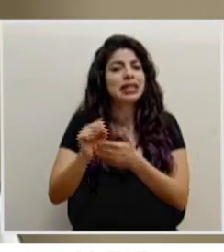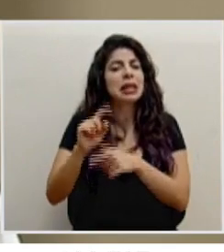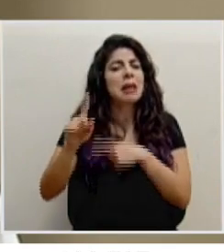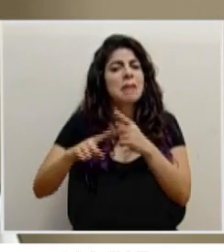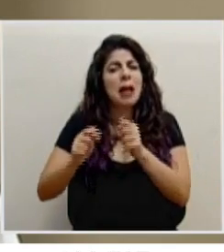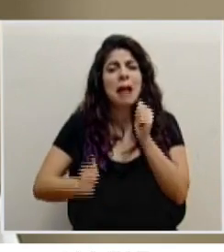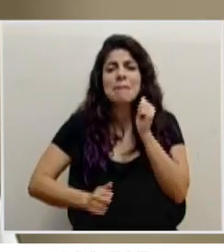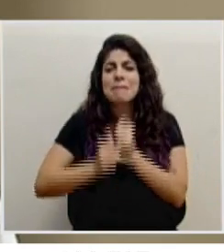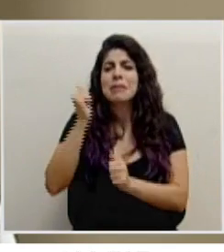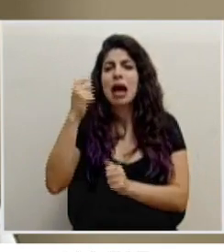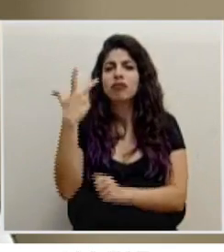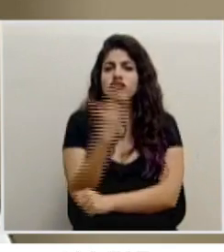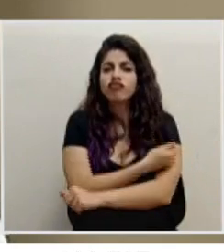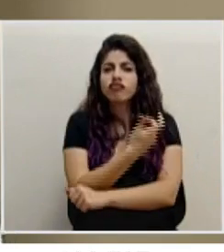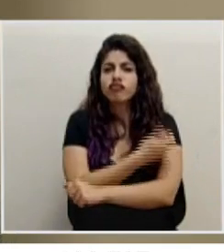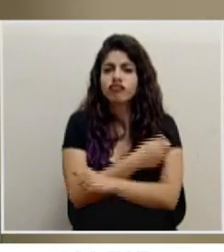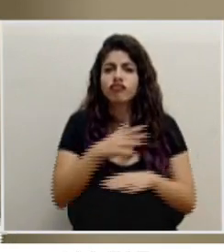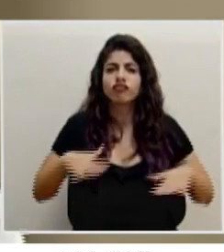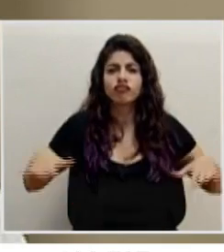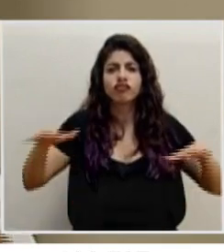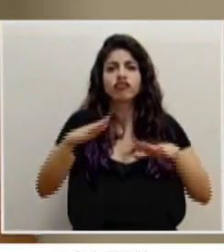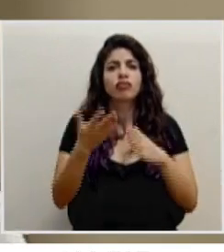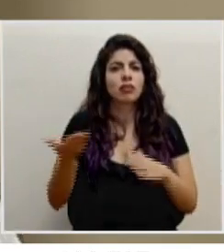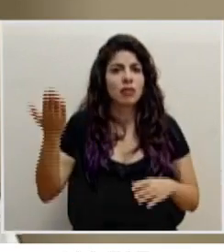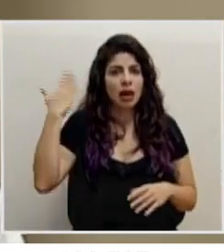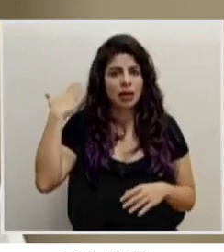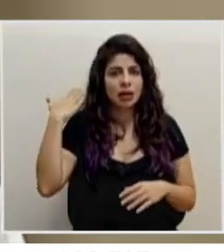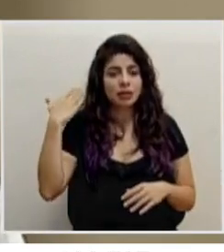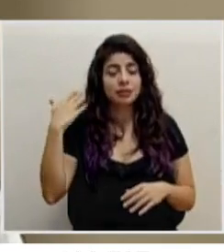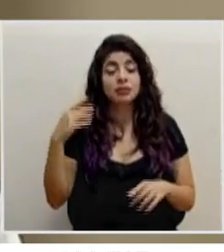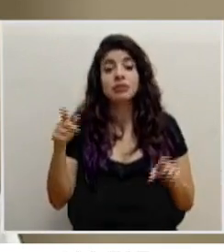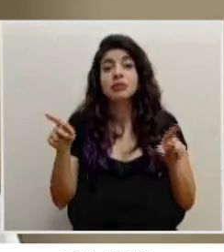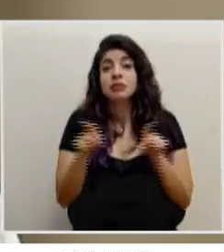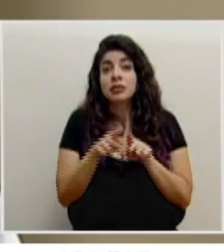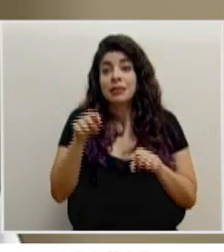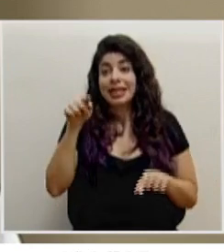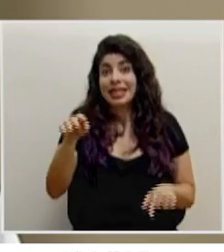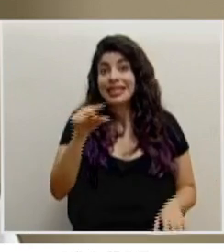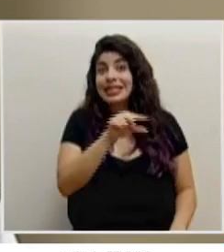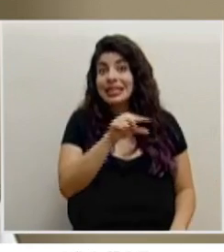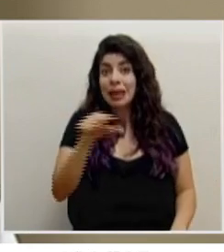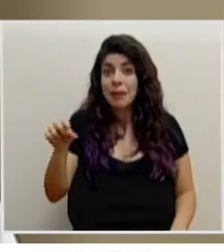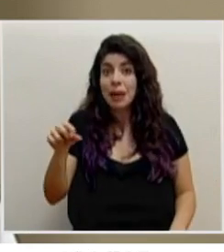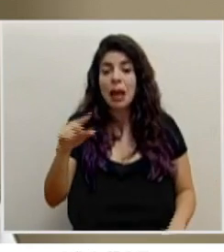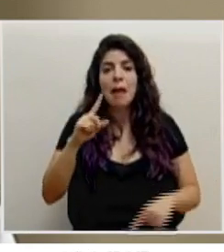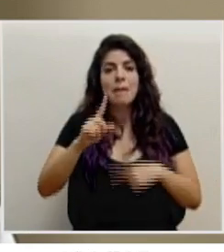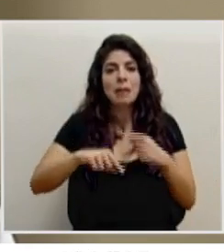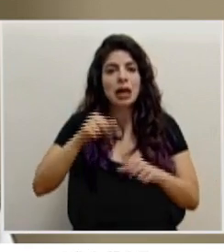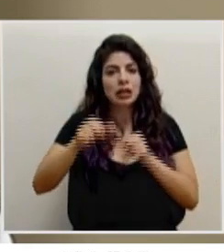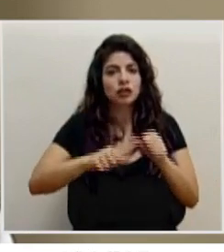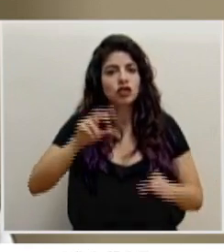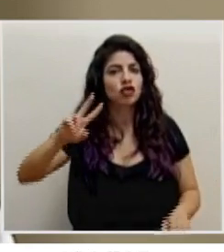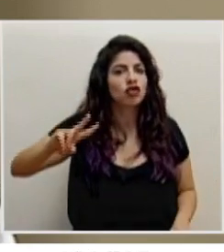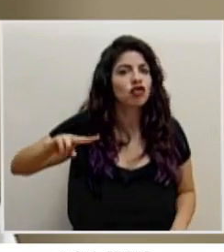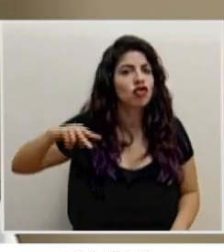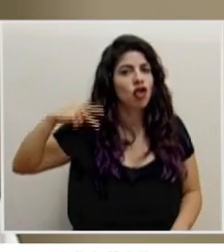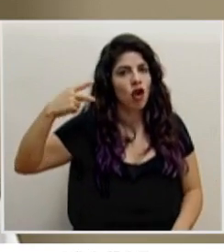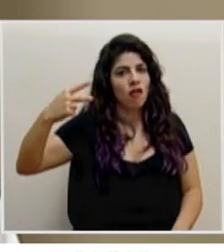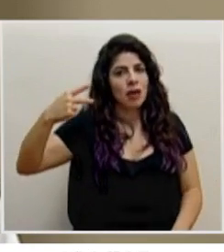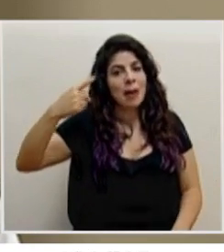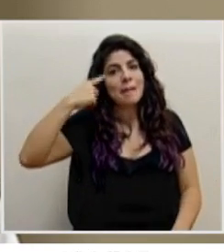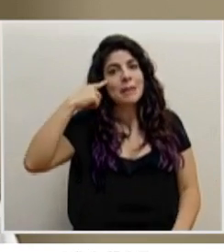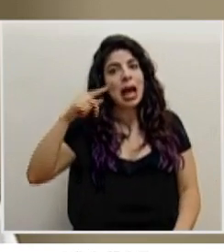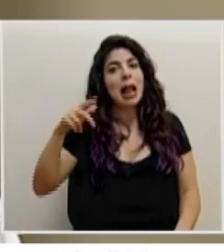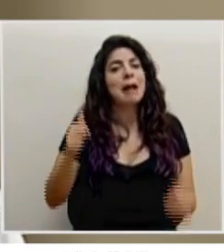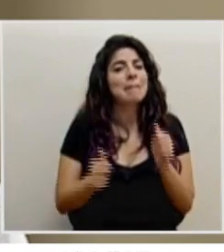aplicación de vacunas que hemos tenido. Y en concordancia va a ser una semana en donde se van a redoblar esfuerzos para que sea la de